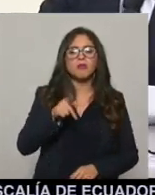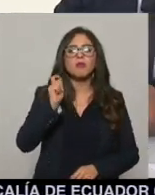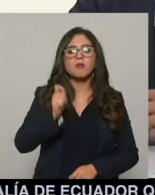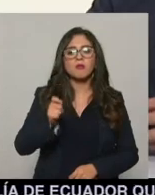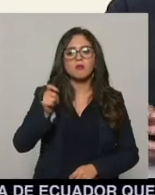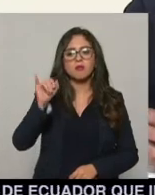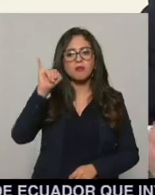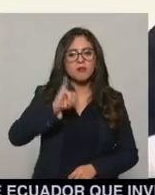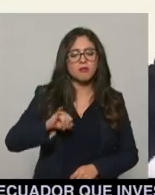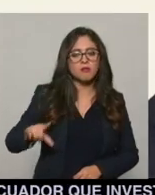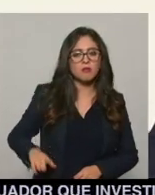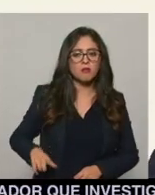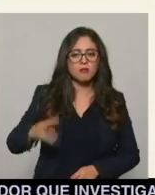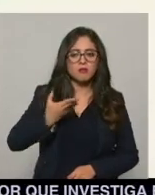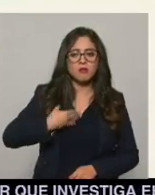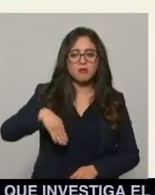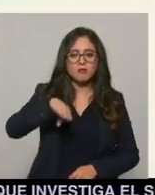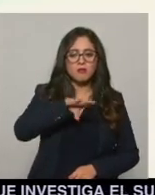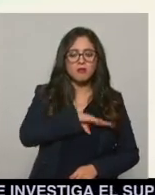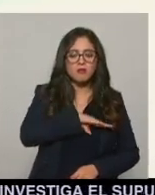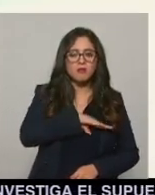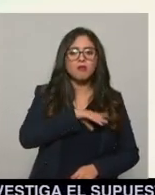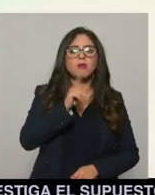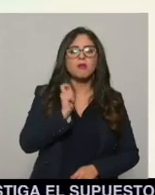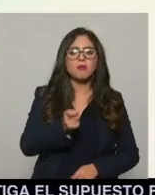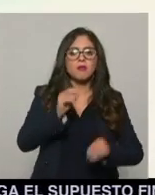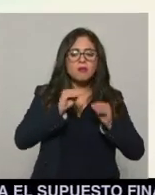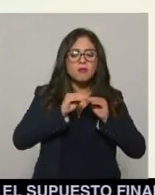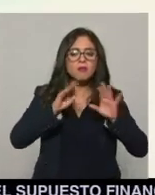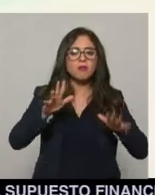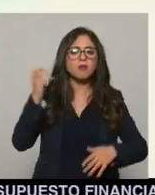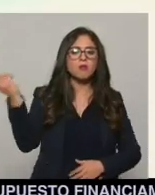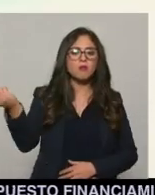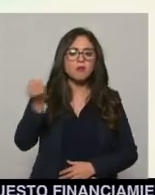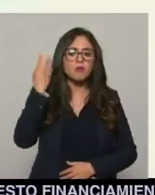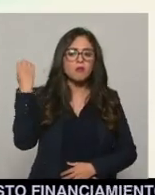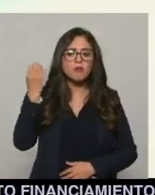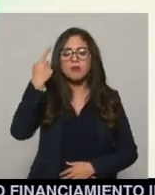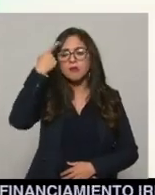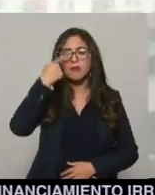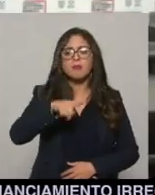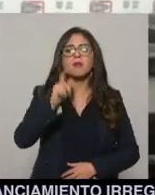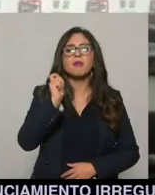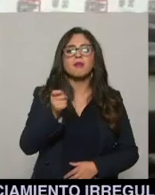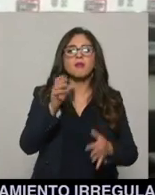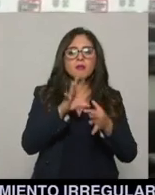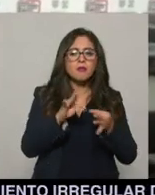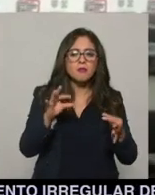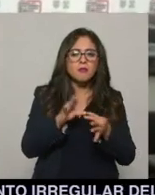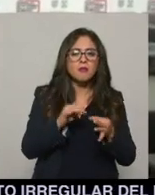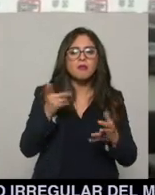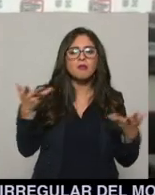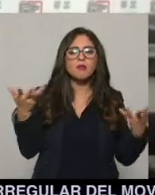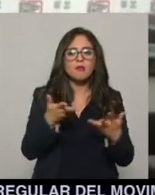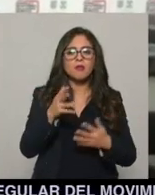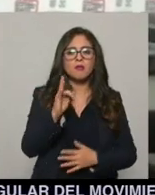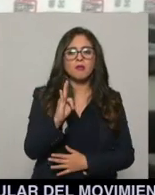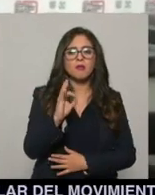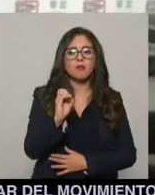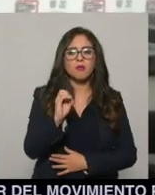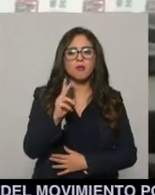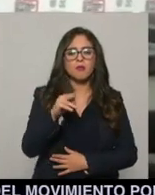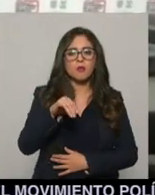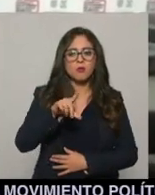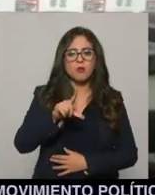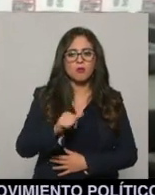doctora Claudia Sheinbaum, la jefa de gobierno, ofrecerá una conferencia de prensa para dar detalles sobre la realización de la Fórmula 1,